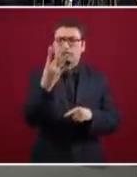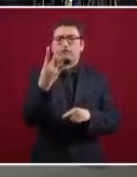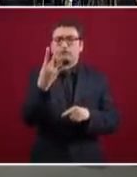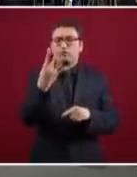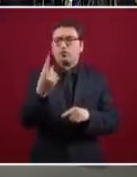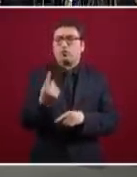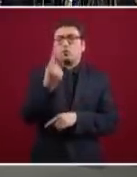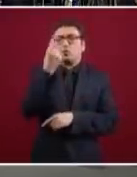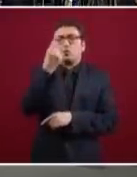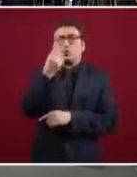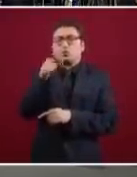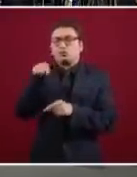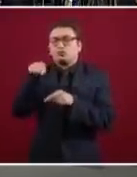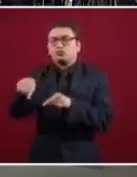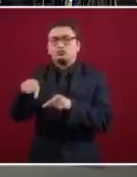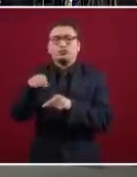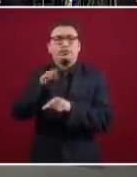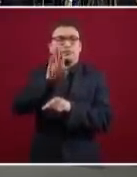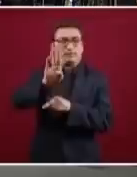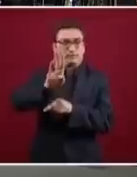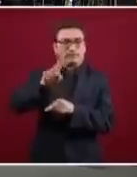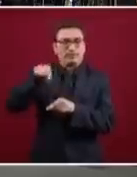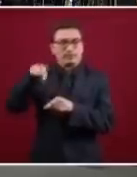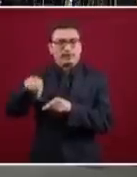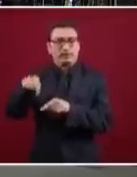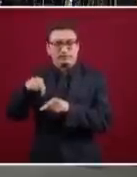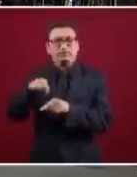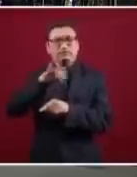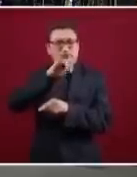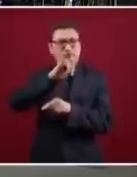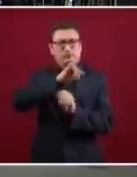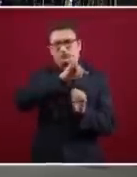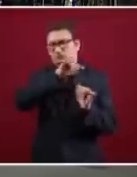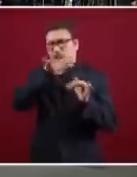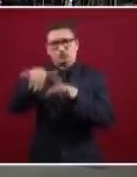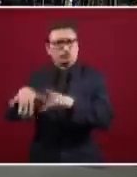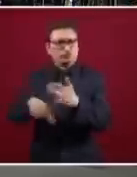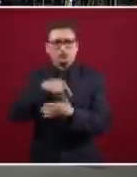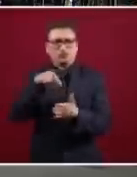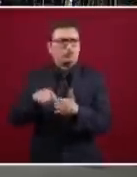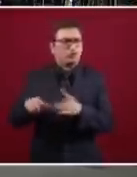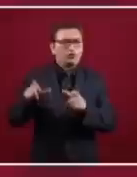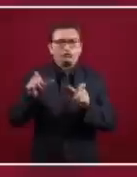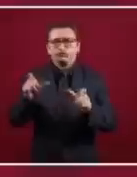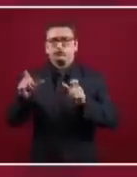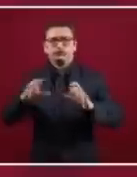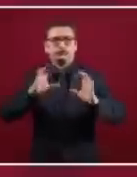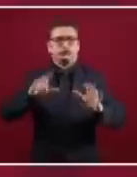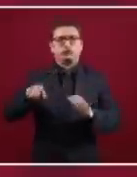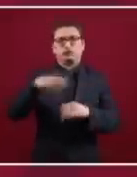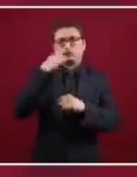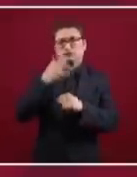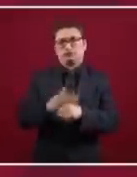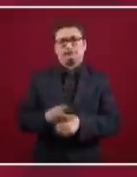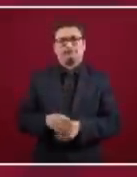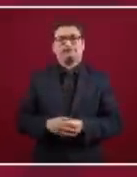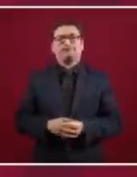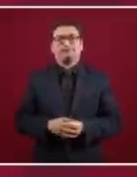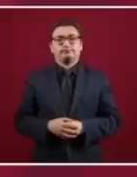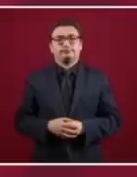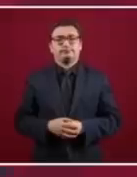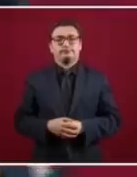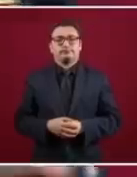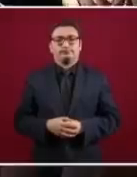un solo punto el punto b es el que si llega al lugar se llega al sitio que tenía considerado